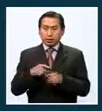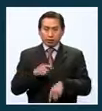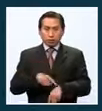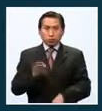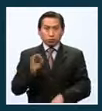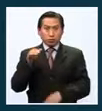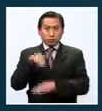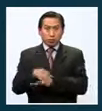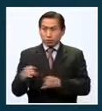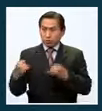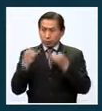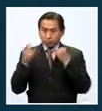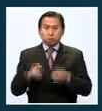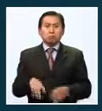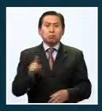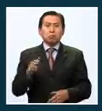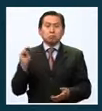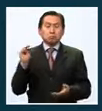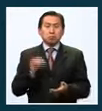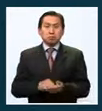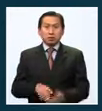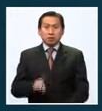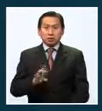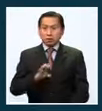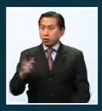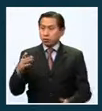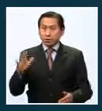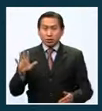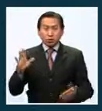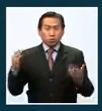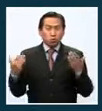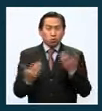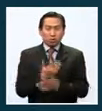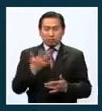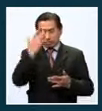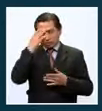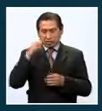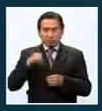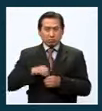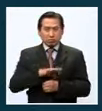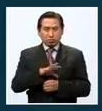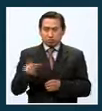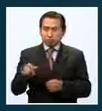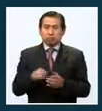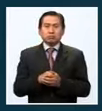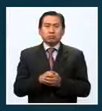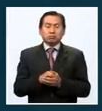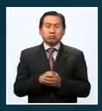se reportan 1.105 nuevos contagios de coronavirus, teniendo un total de